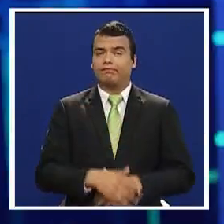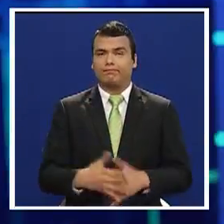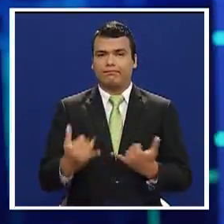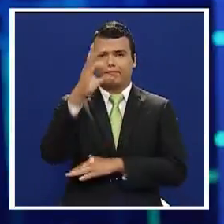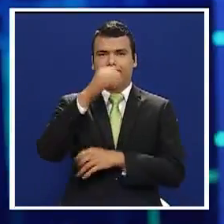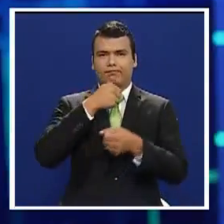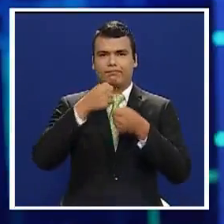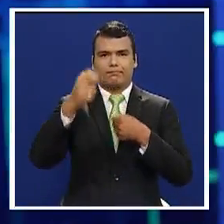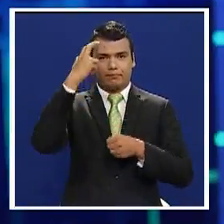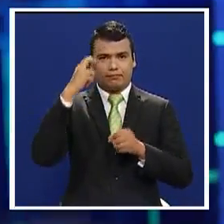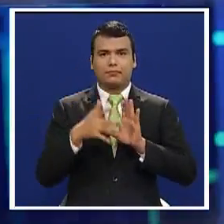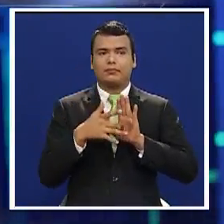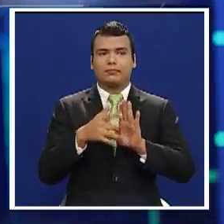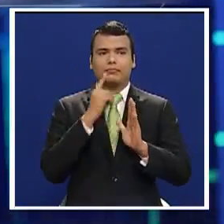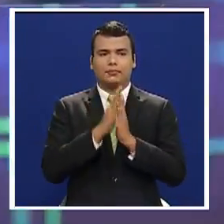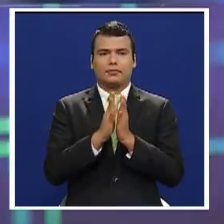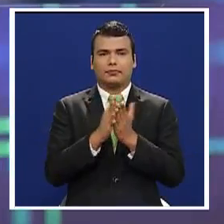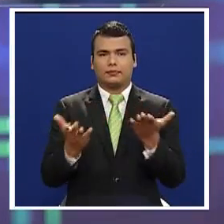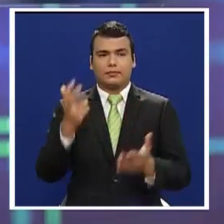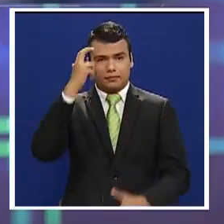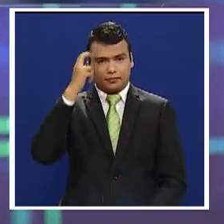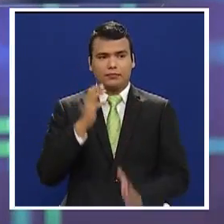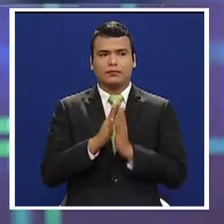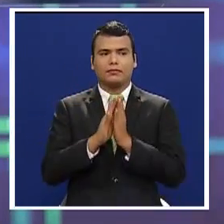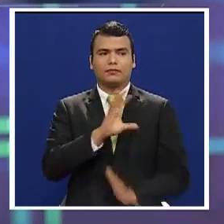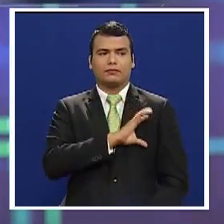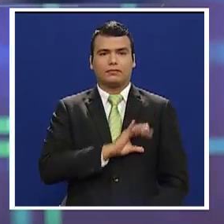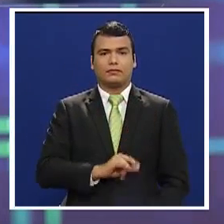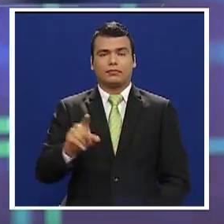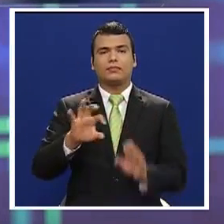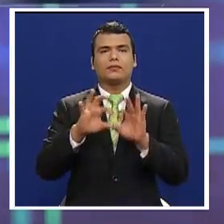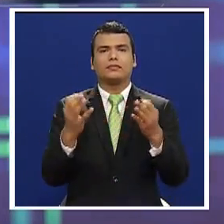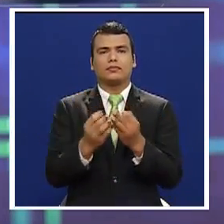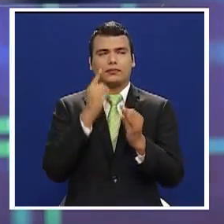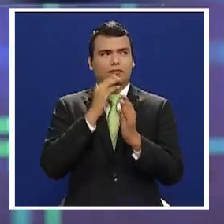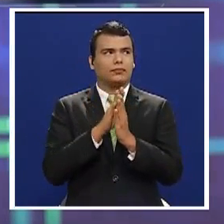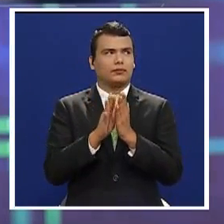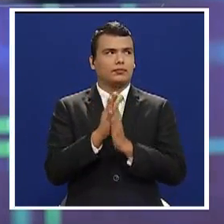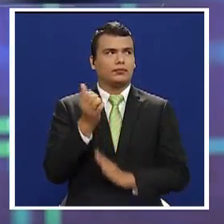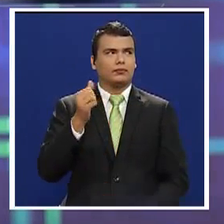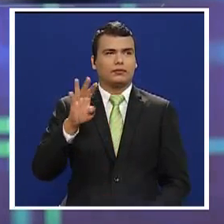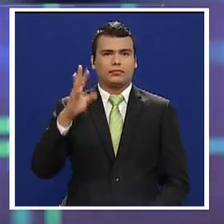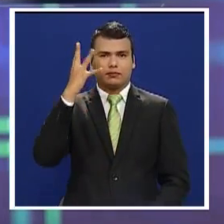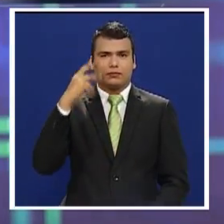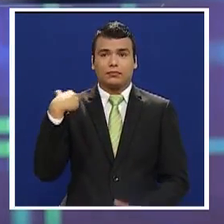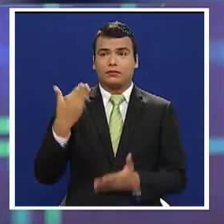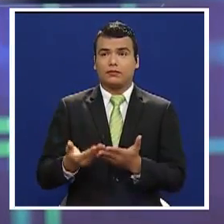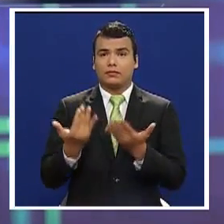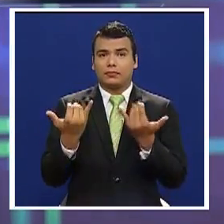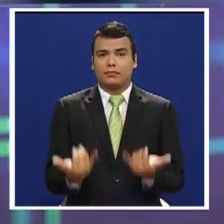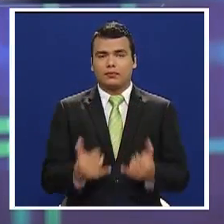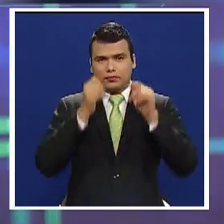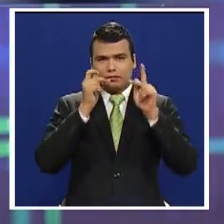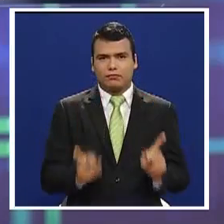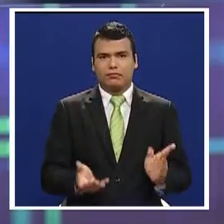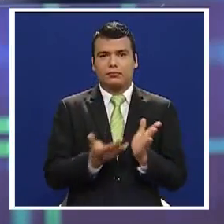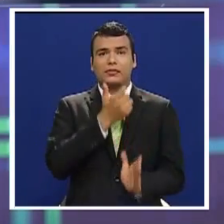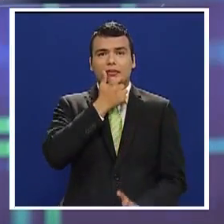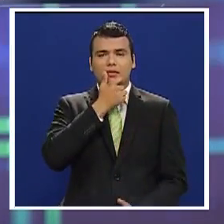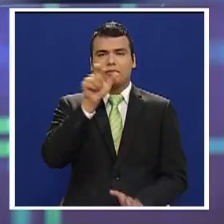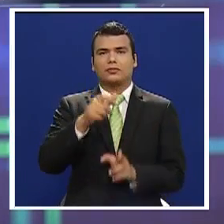de las instituciones, se han reportado que por lo menos 80 personas han muerto por derrumbes y accidentes en los últimos 10 años. Recientemente el Invía